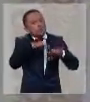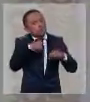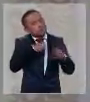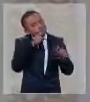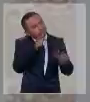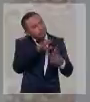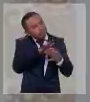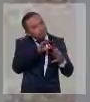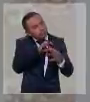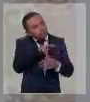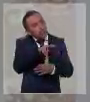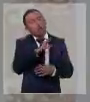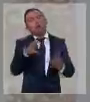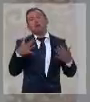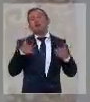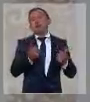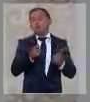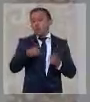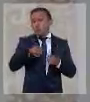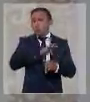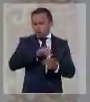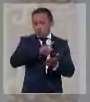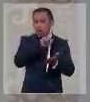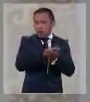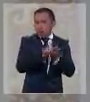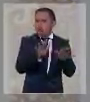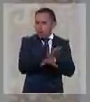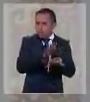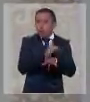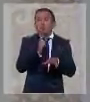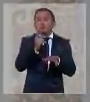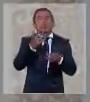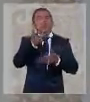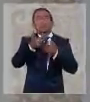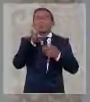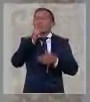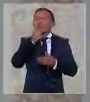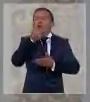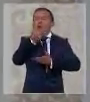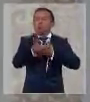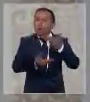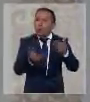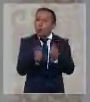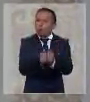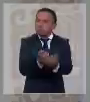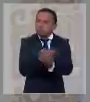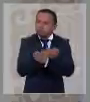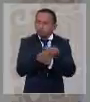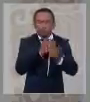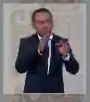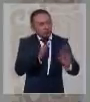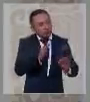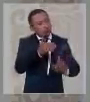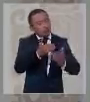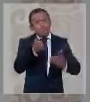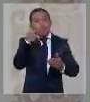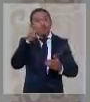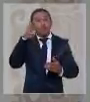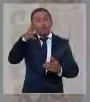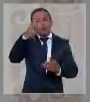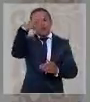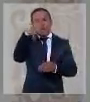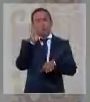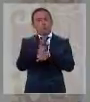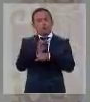qué modificaciones se tienen que hacer, pero siempre en la cordialidad para que México avance en ese sentido. El maestro es fundamental para el avance